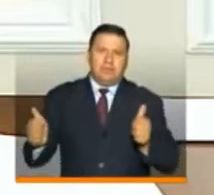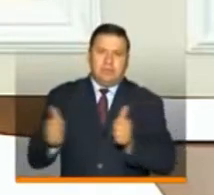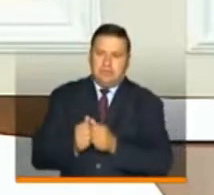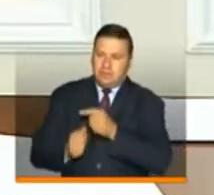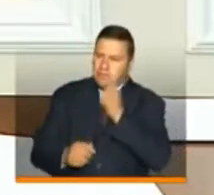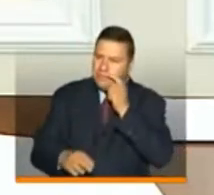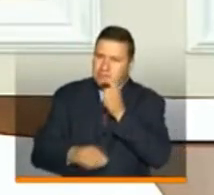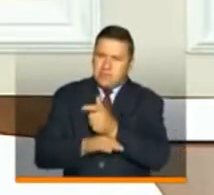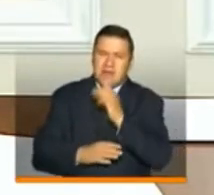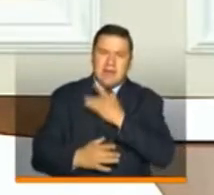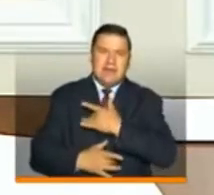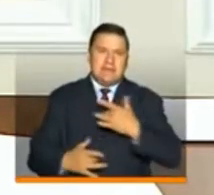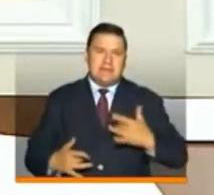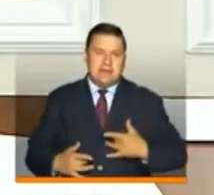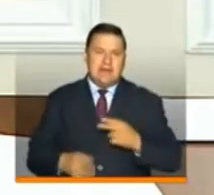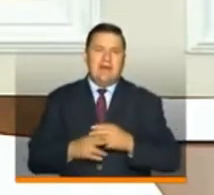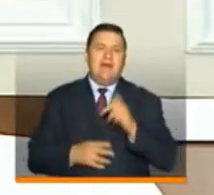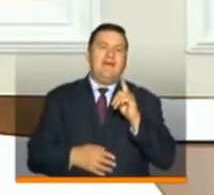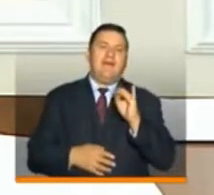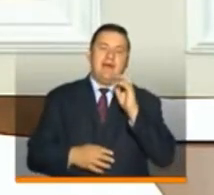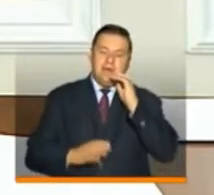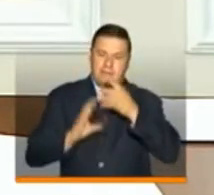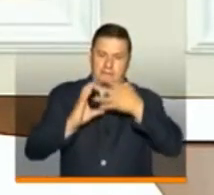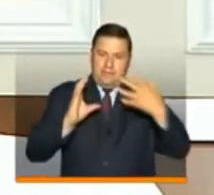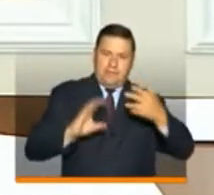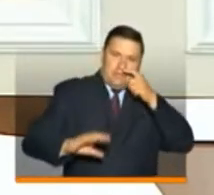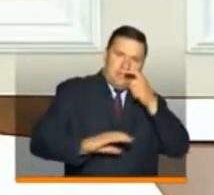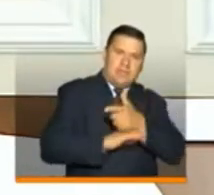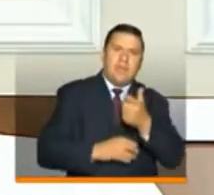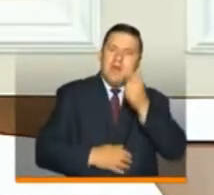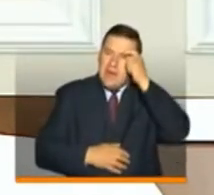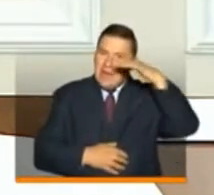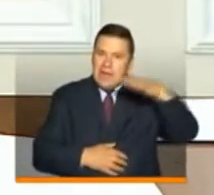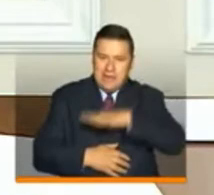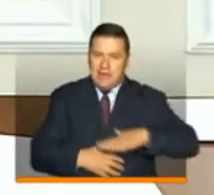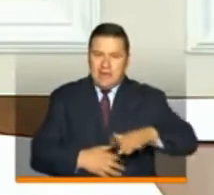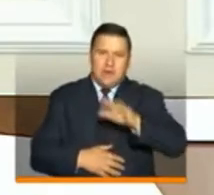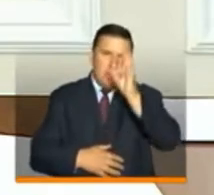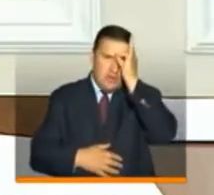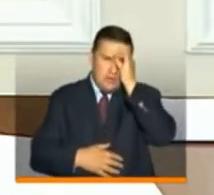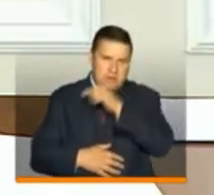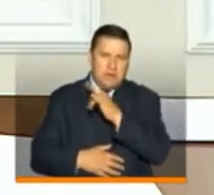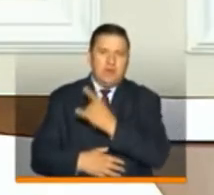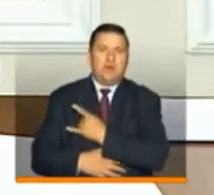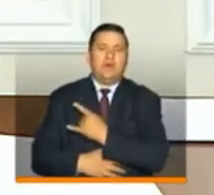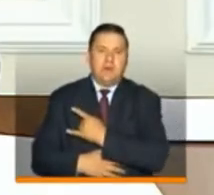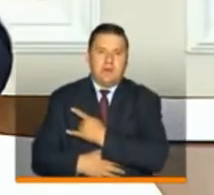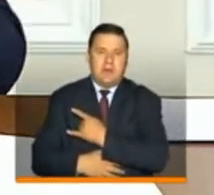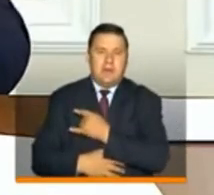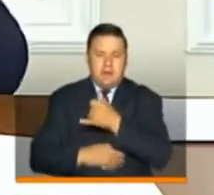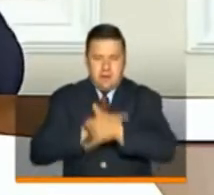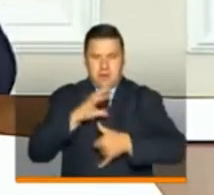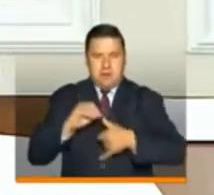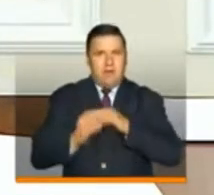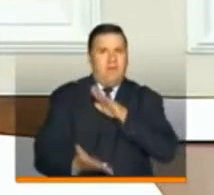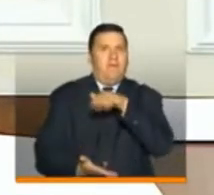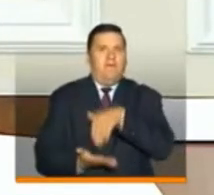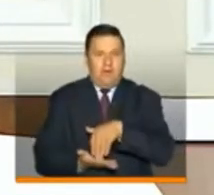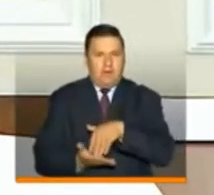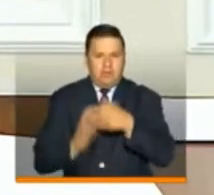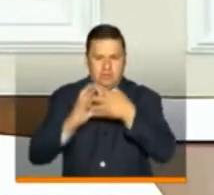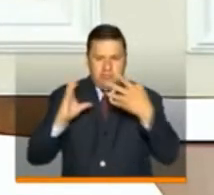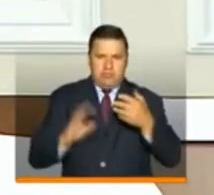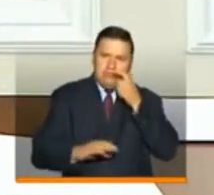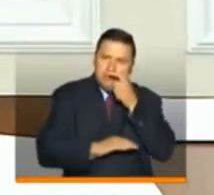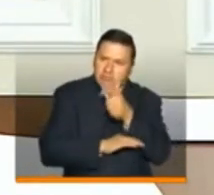acompaña el superintendente de salud, el doctor Fabio Aristizábal, que ha estado en la ciudad de Cartagena, en el Hospital Universitario del Caribe, fortaleciendo